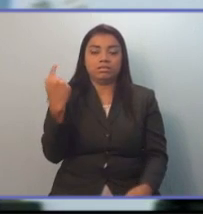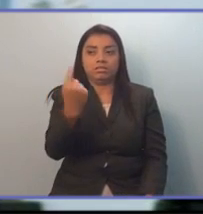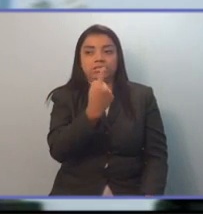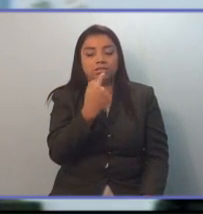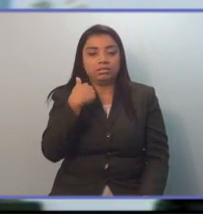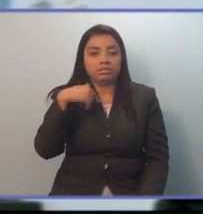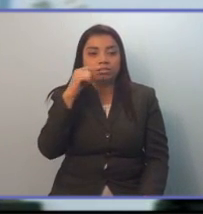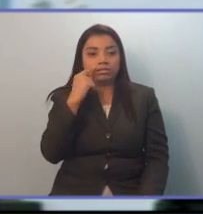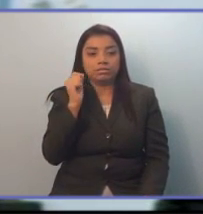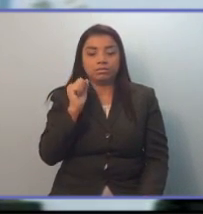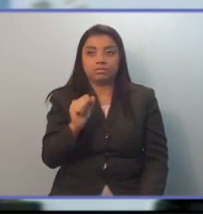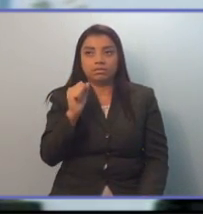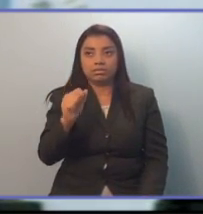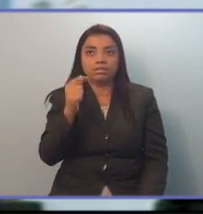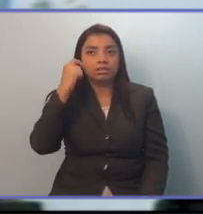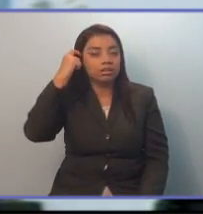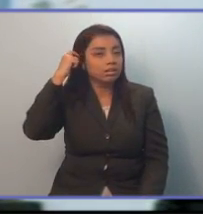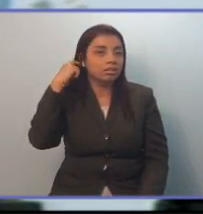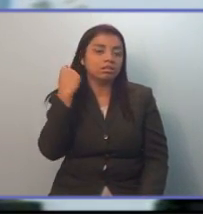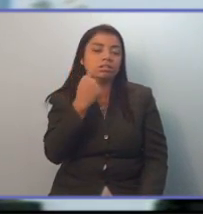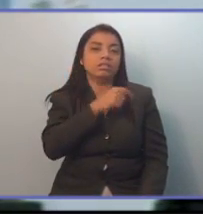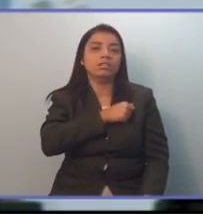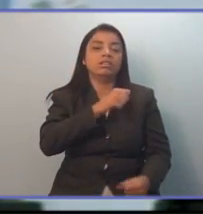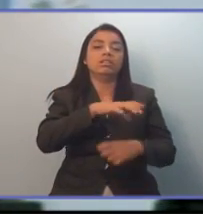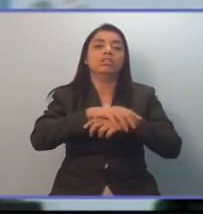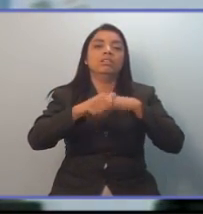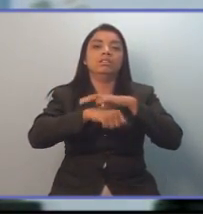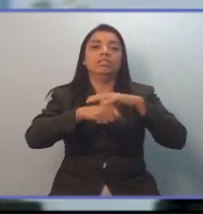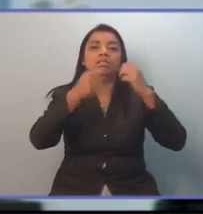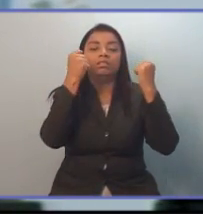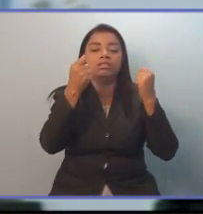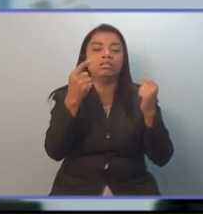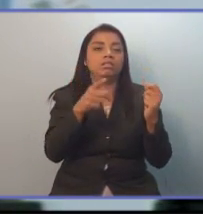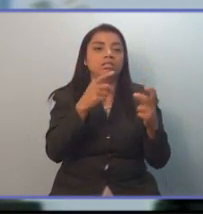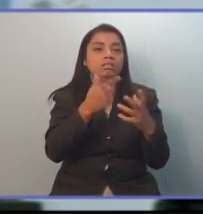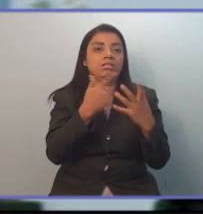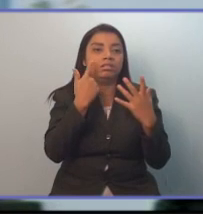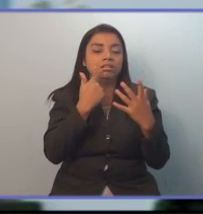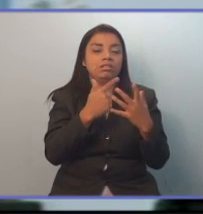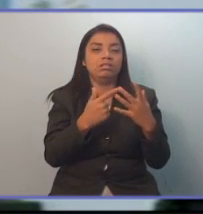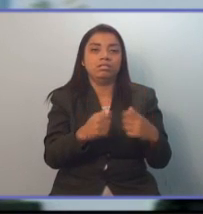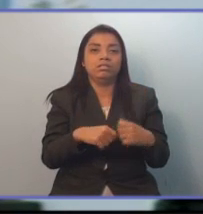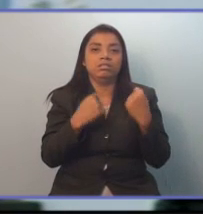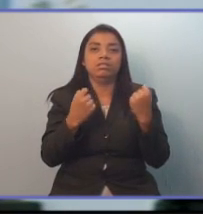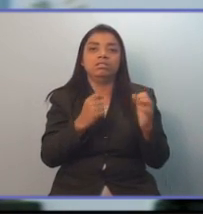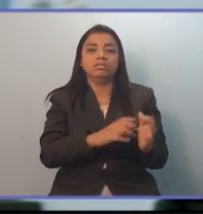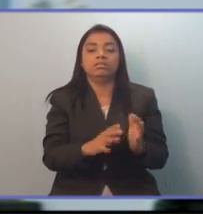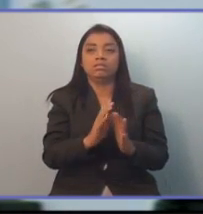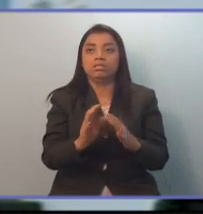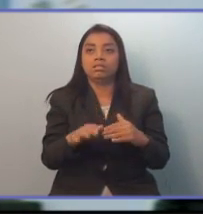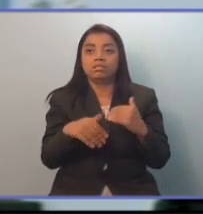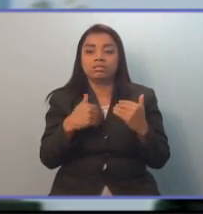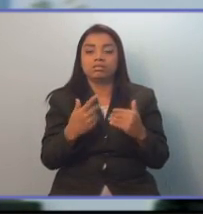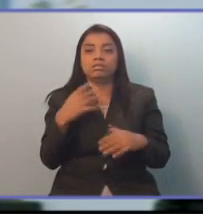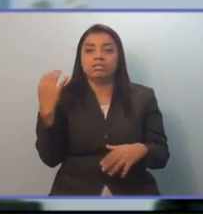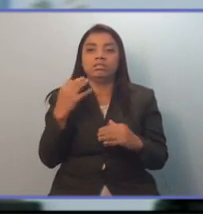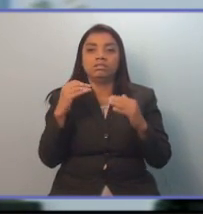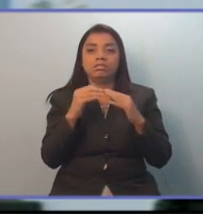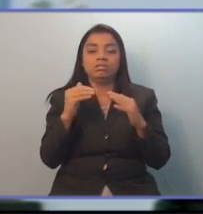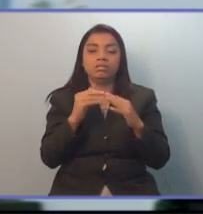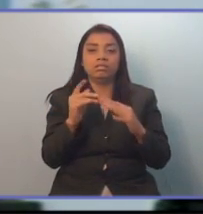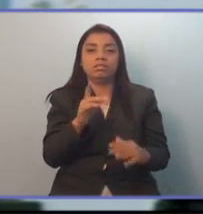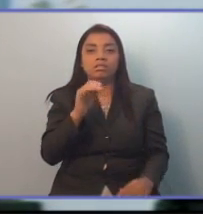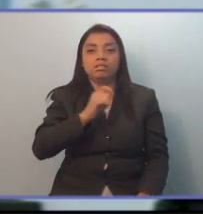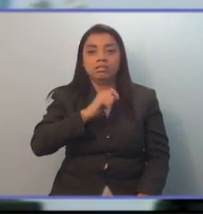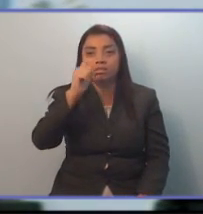no obstante el imputado es una persona a la que se le imputa la comisión de un determinado hecho delictivo, merece también un trato digno